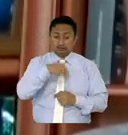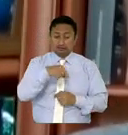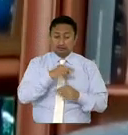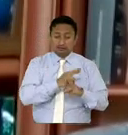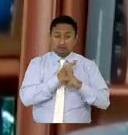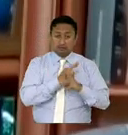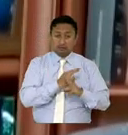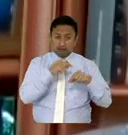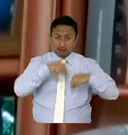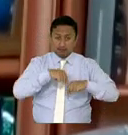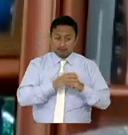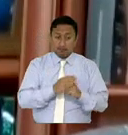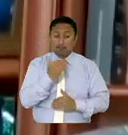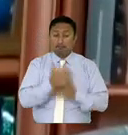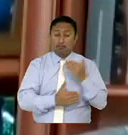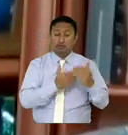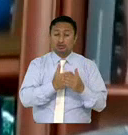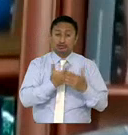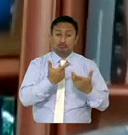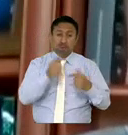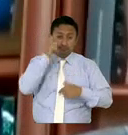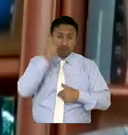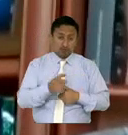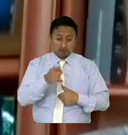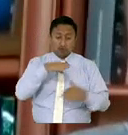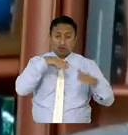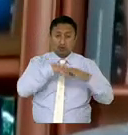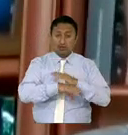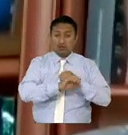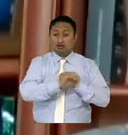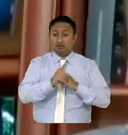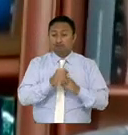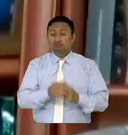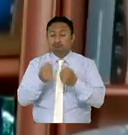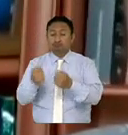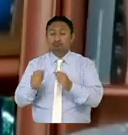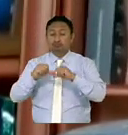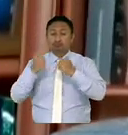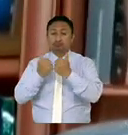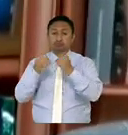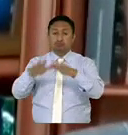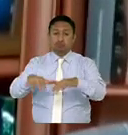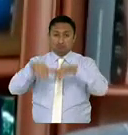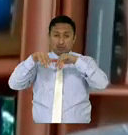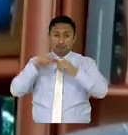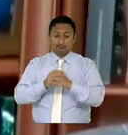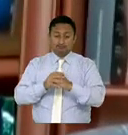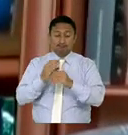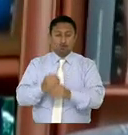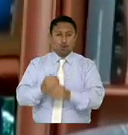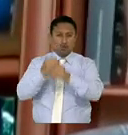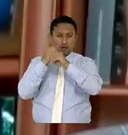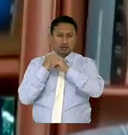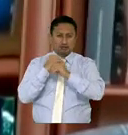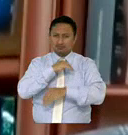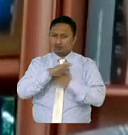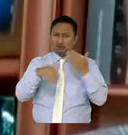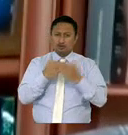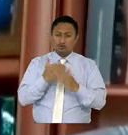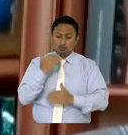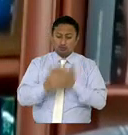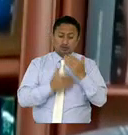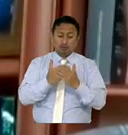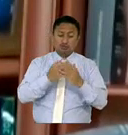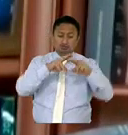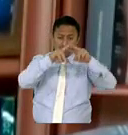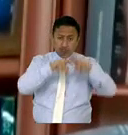los procesos de fiscalización se archivan o pasan al Pleno. Obligatoriamente, todos los procesos de fiscalización que